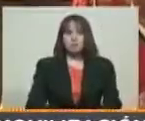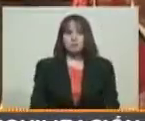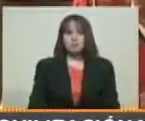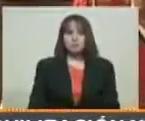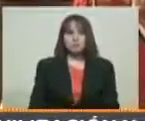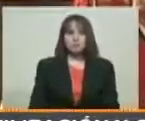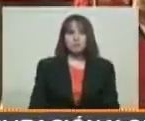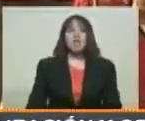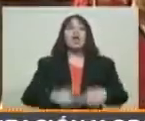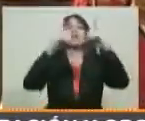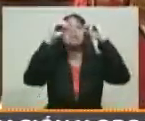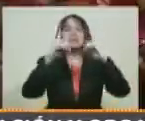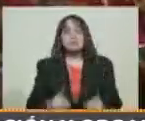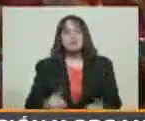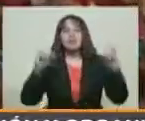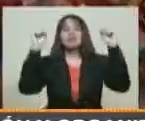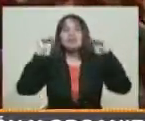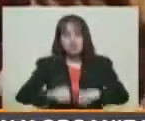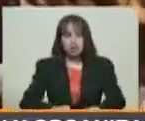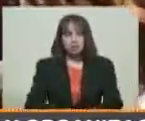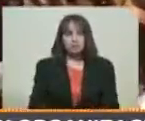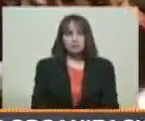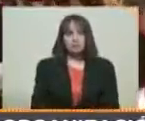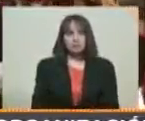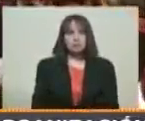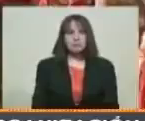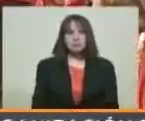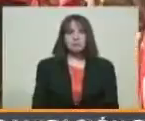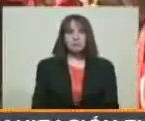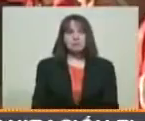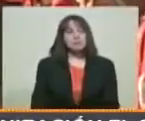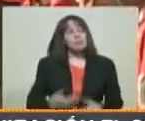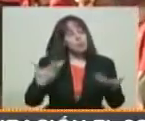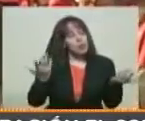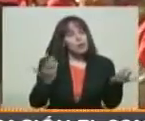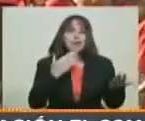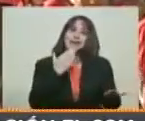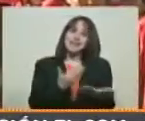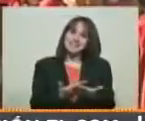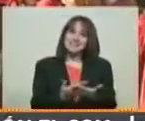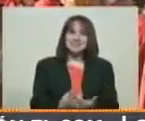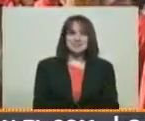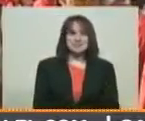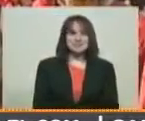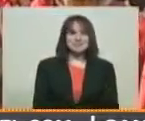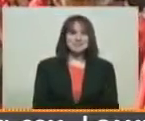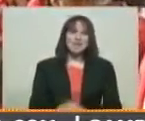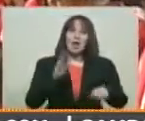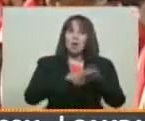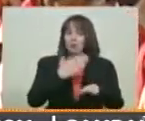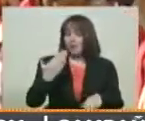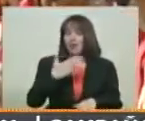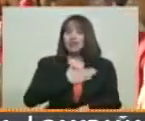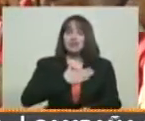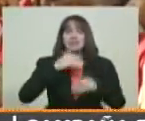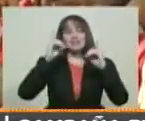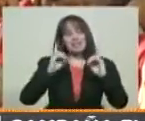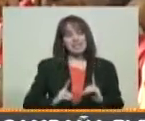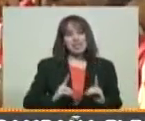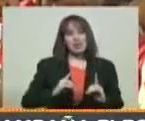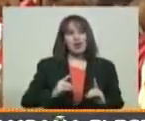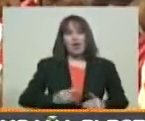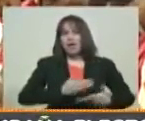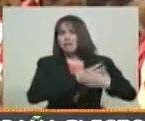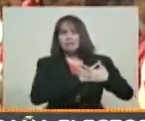¿Están decididas? Bueno, gracias. porque yo también estoy decidido a